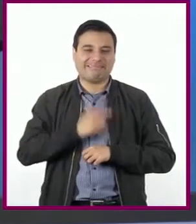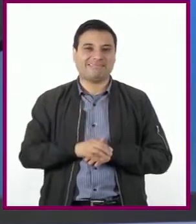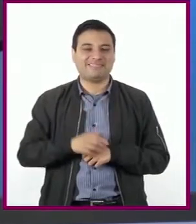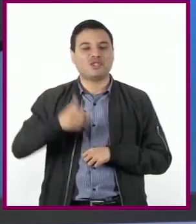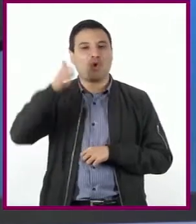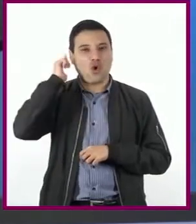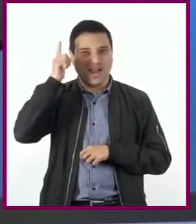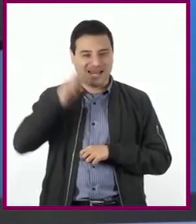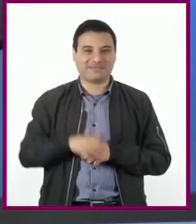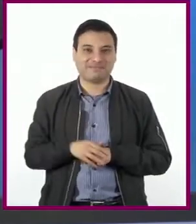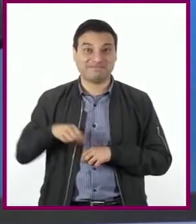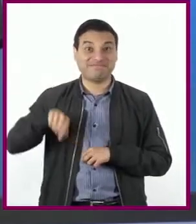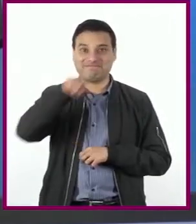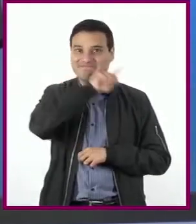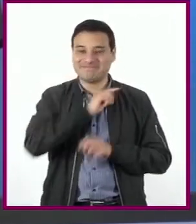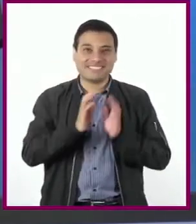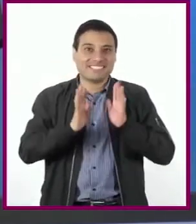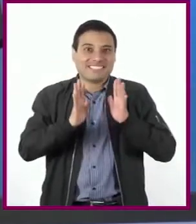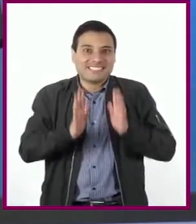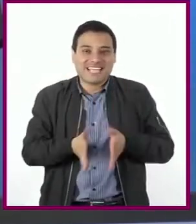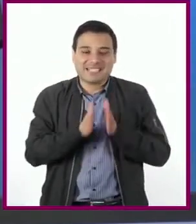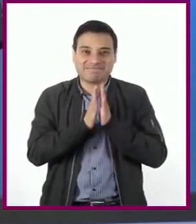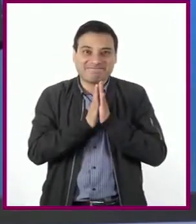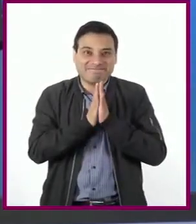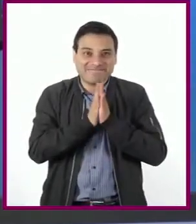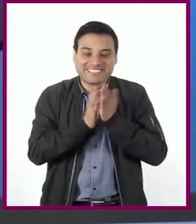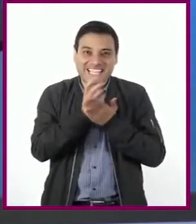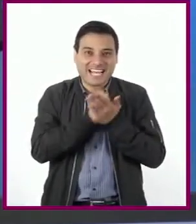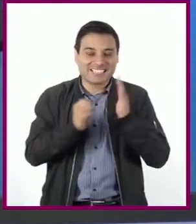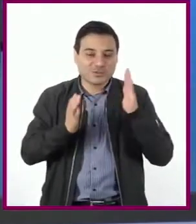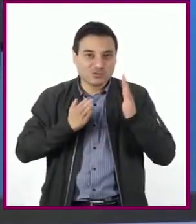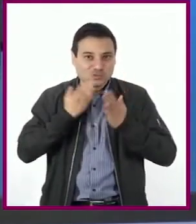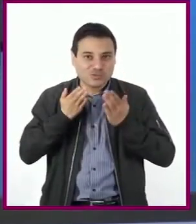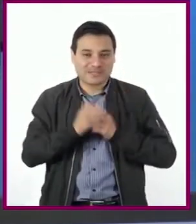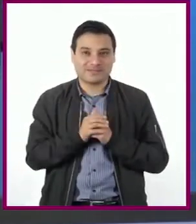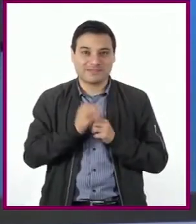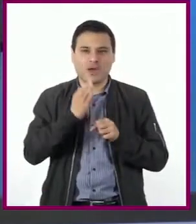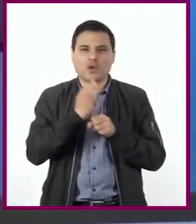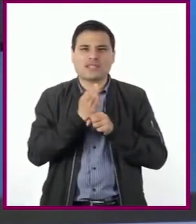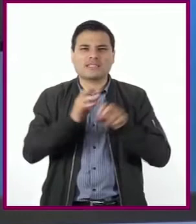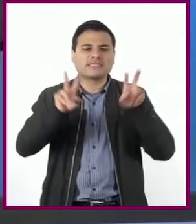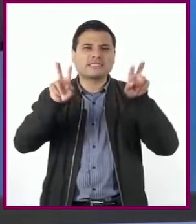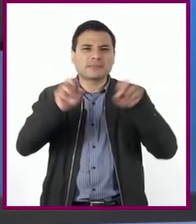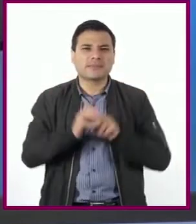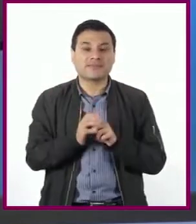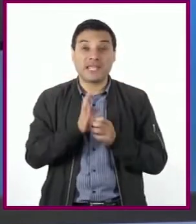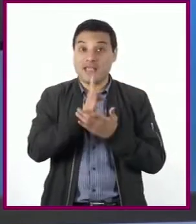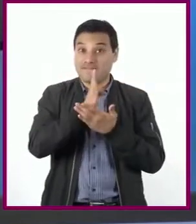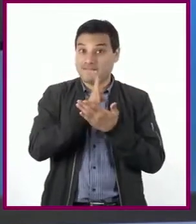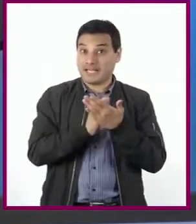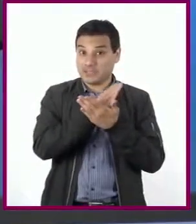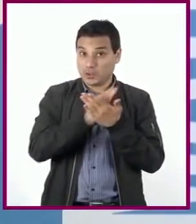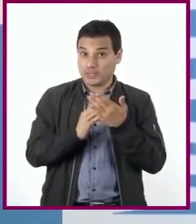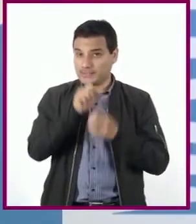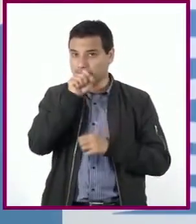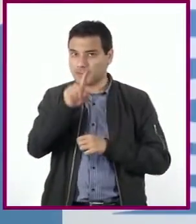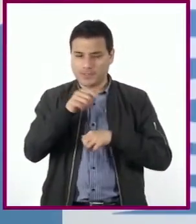se encuentren con mucho entusiasmo. En esta lección seguiremos aprendiendo sobre las fracciones y los números